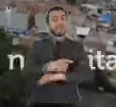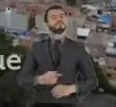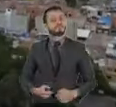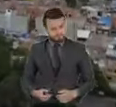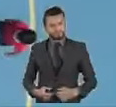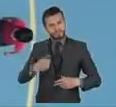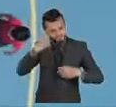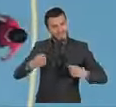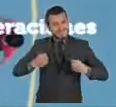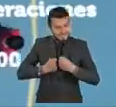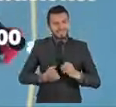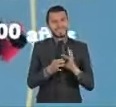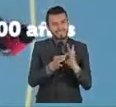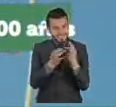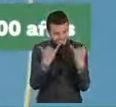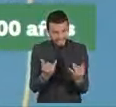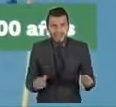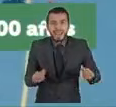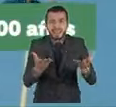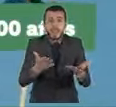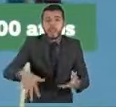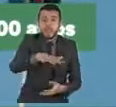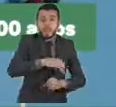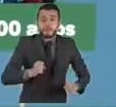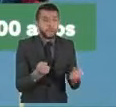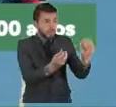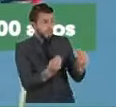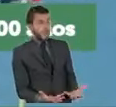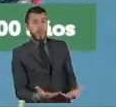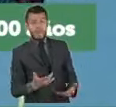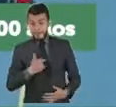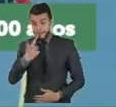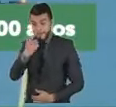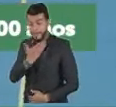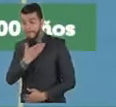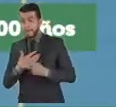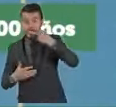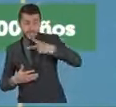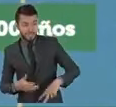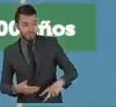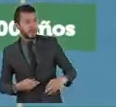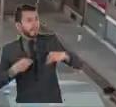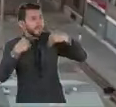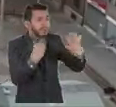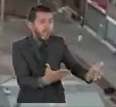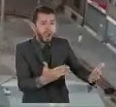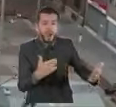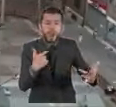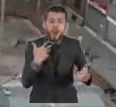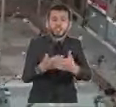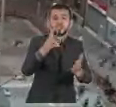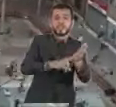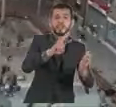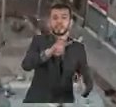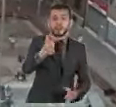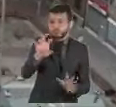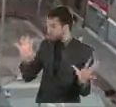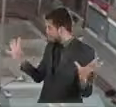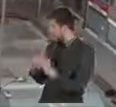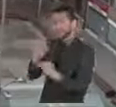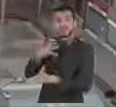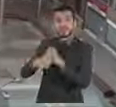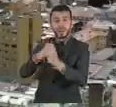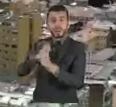ciudad que necesitamos, que necesitan las siguientes generaciones, para la Bogotá de los 500 años. Es un llamado a construir y